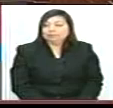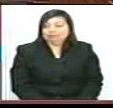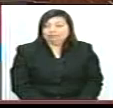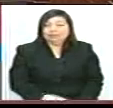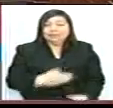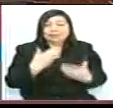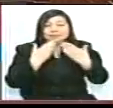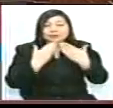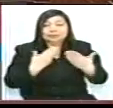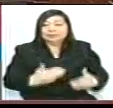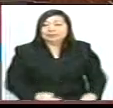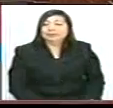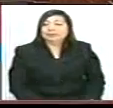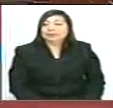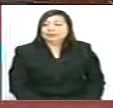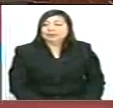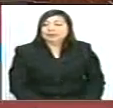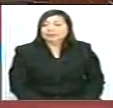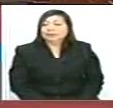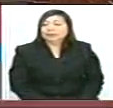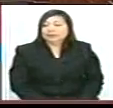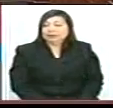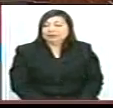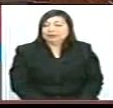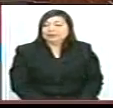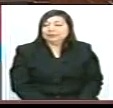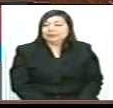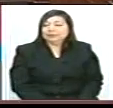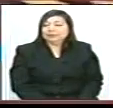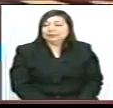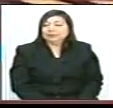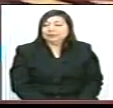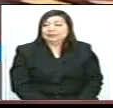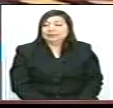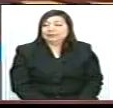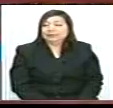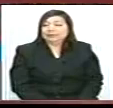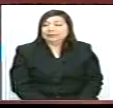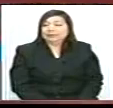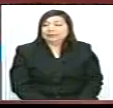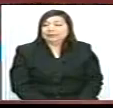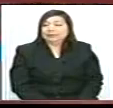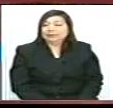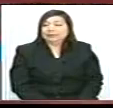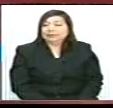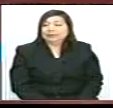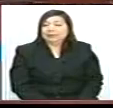Gracias, presidenta. Me pide una interrupción el congresista Manuel Dammer.